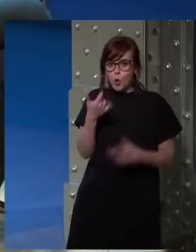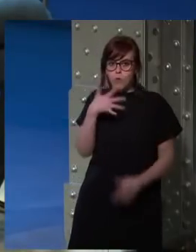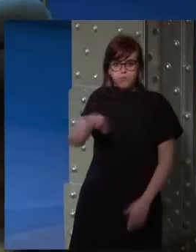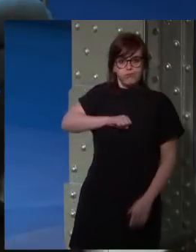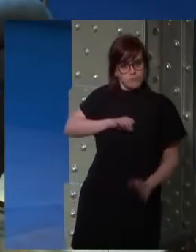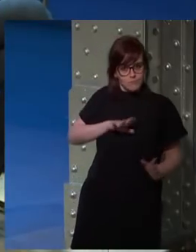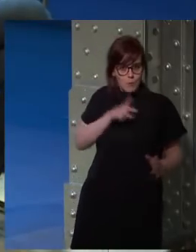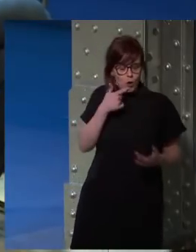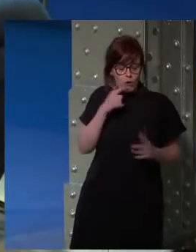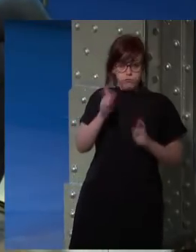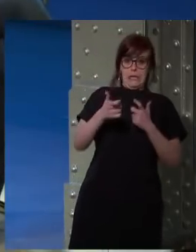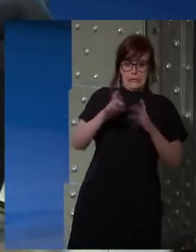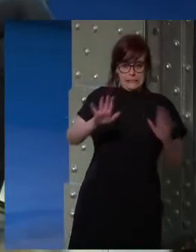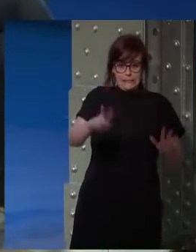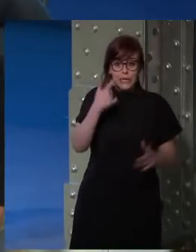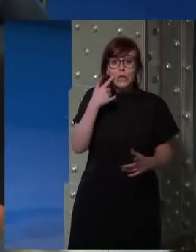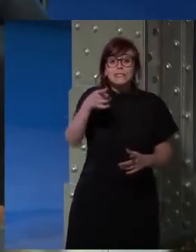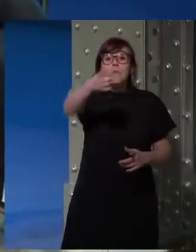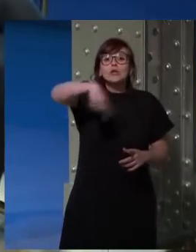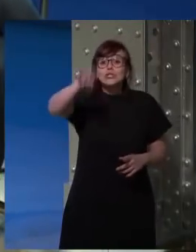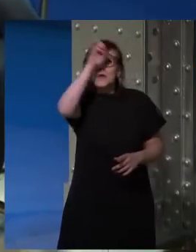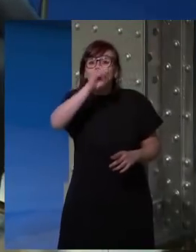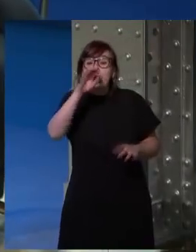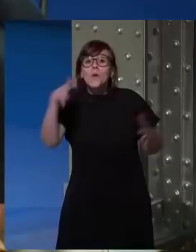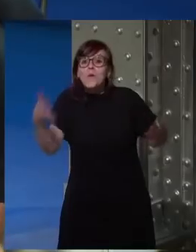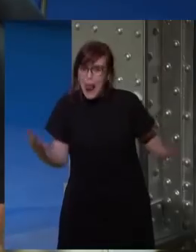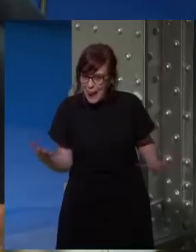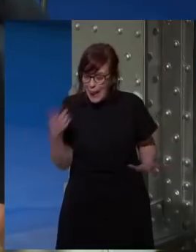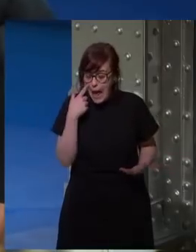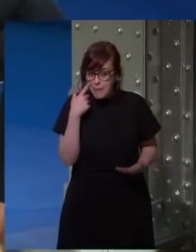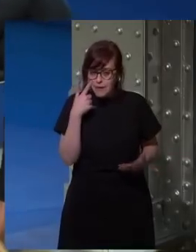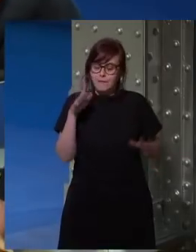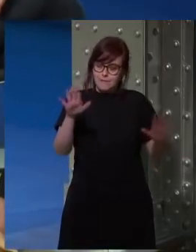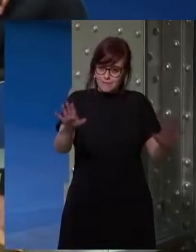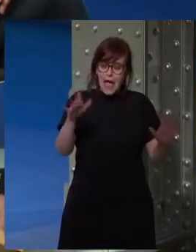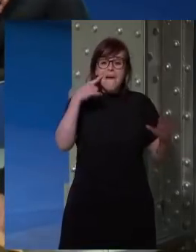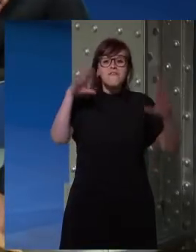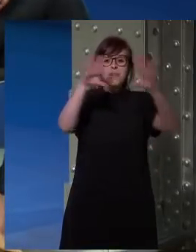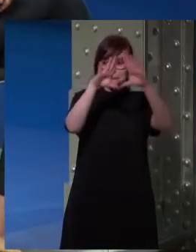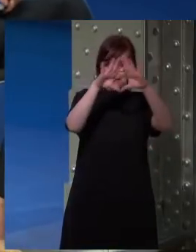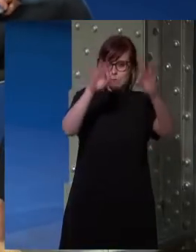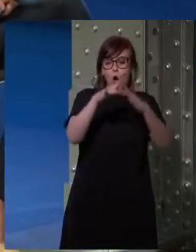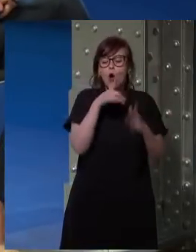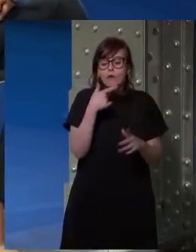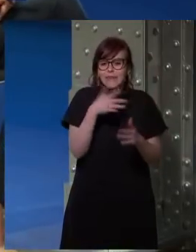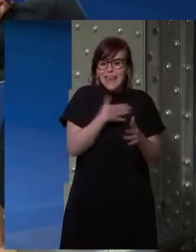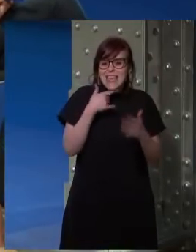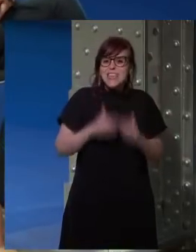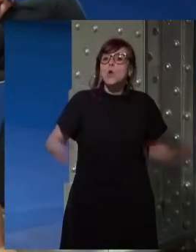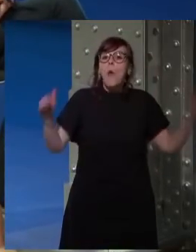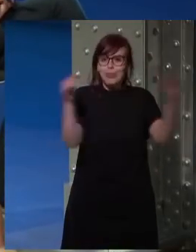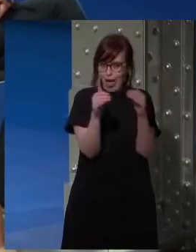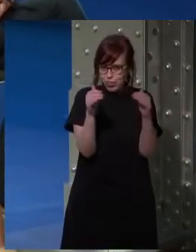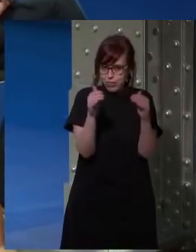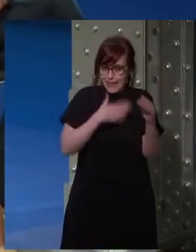veis vosotras, perdón. A ver, el feminismo evidentemente lo que persigue es la igualdad, no va contra